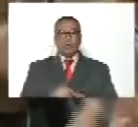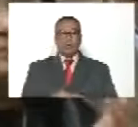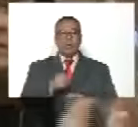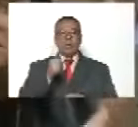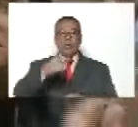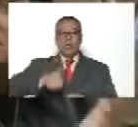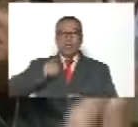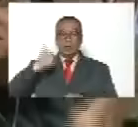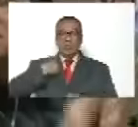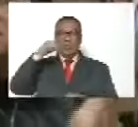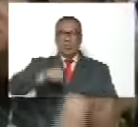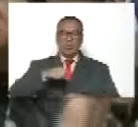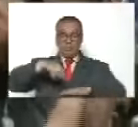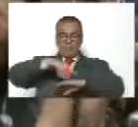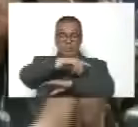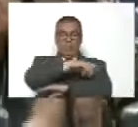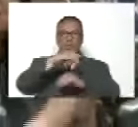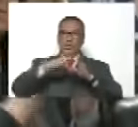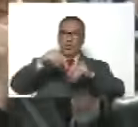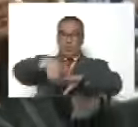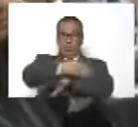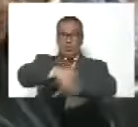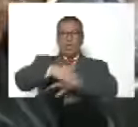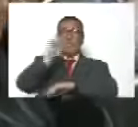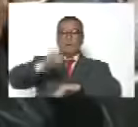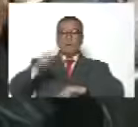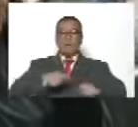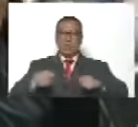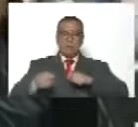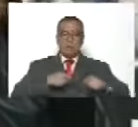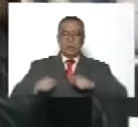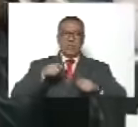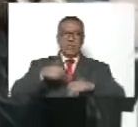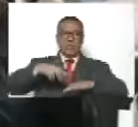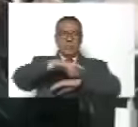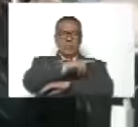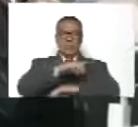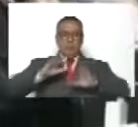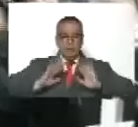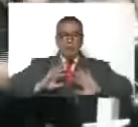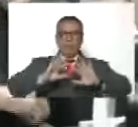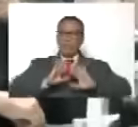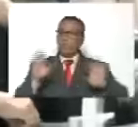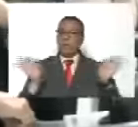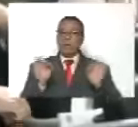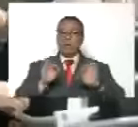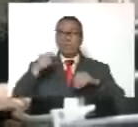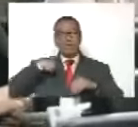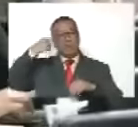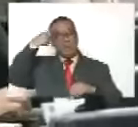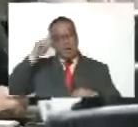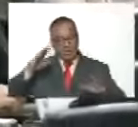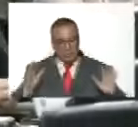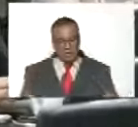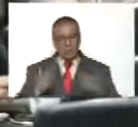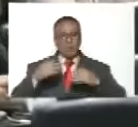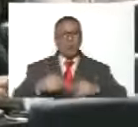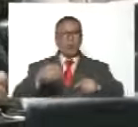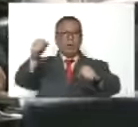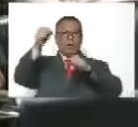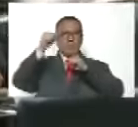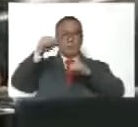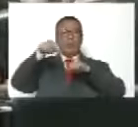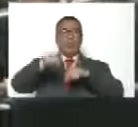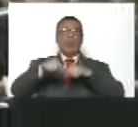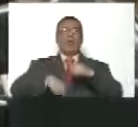voy a aprovechar, que está caminando la calle, que sí se mueve, que no camina empujado y que seguramente va a marchar hacia una gran